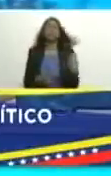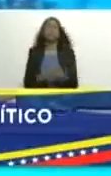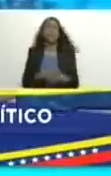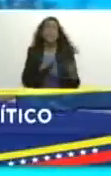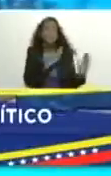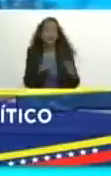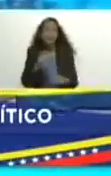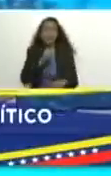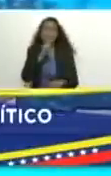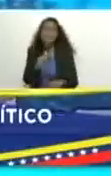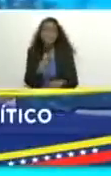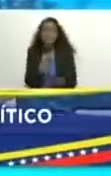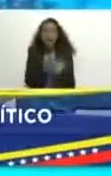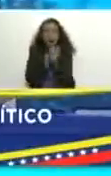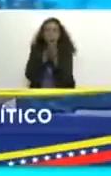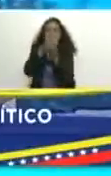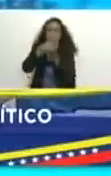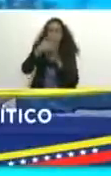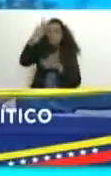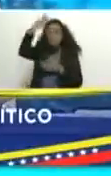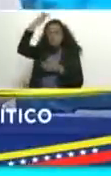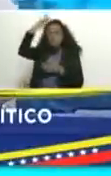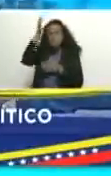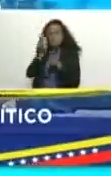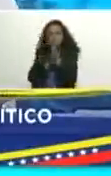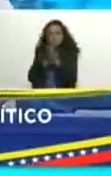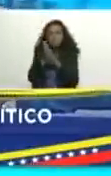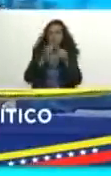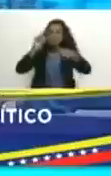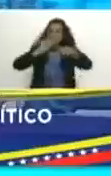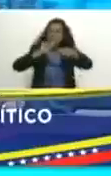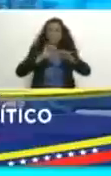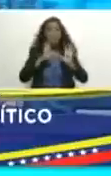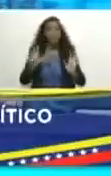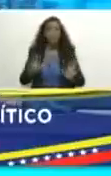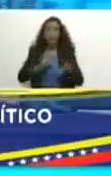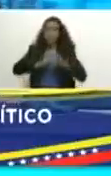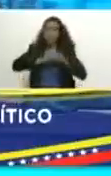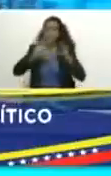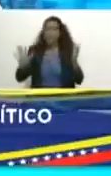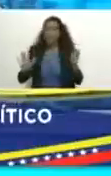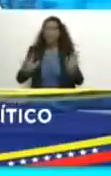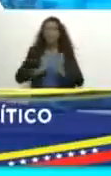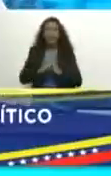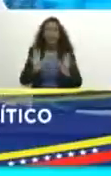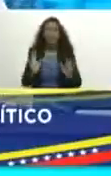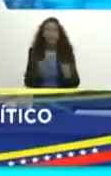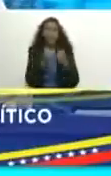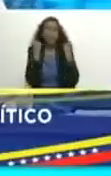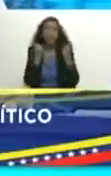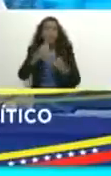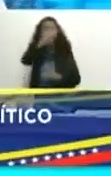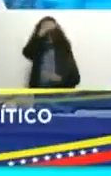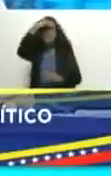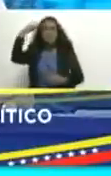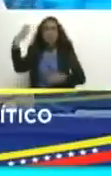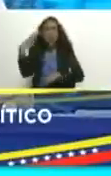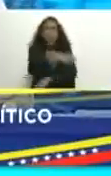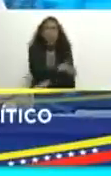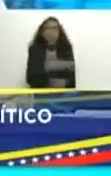planes encubiertos para llenar de violencia a Venezuela, ya basta ya. ¿Hasta cuándo esta